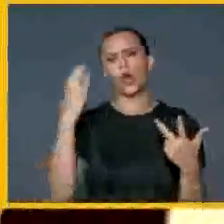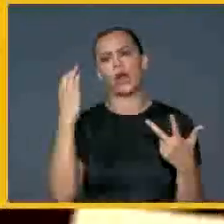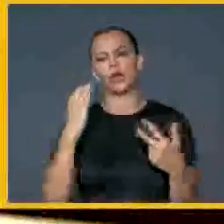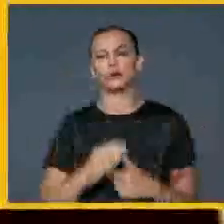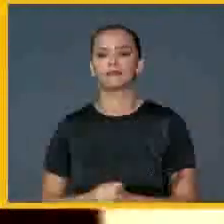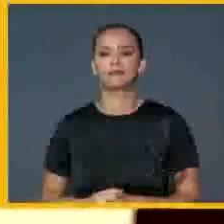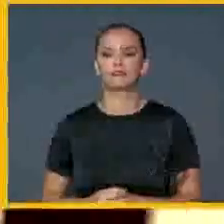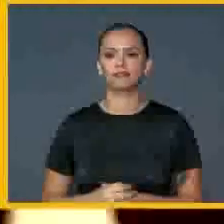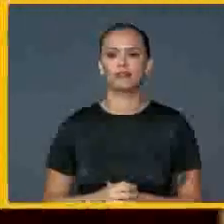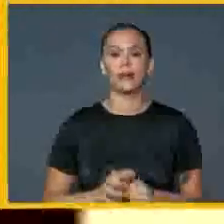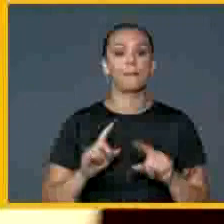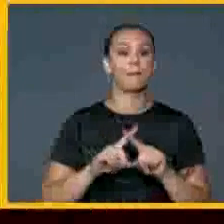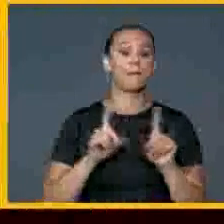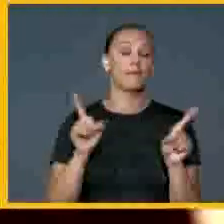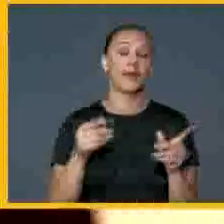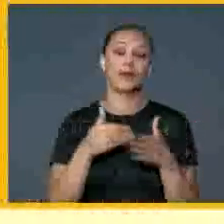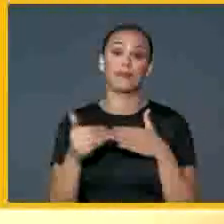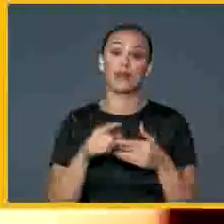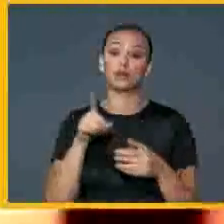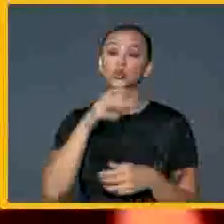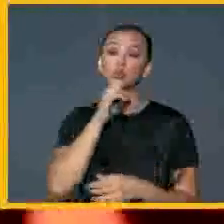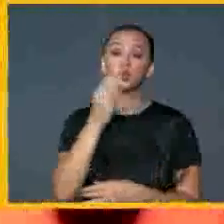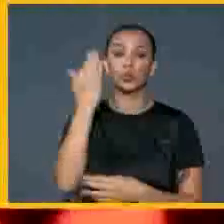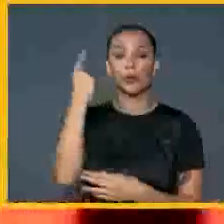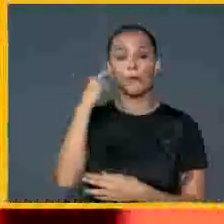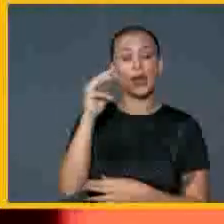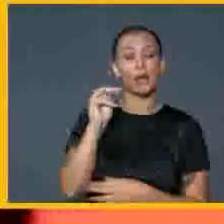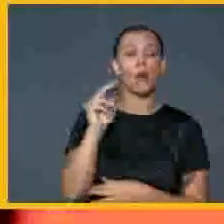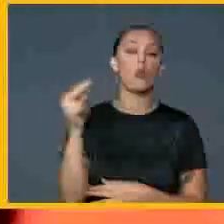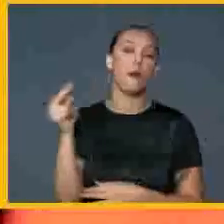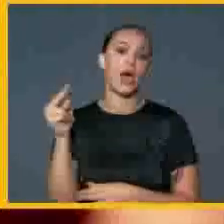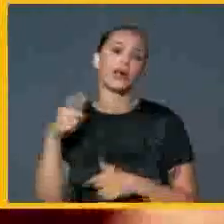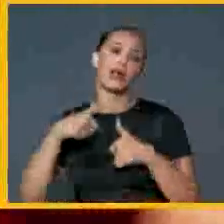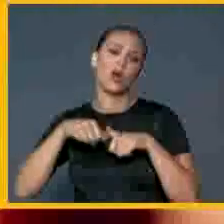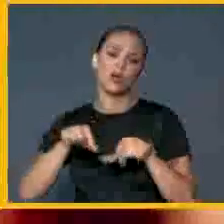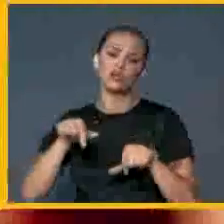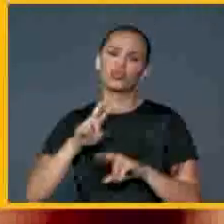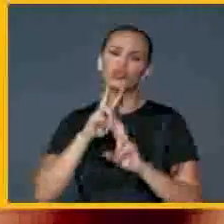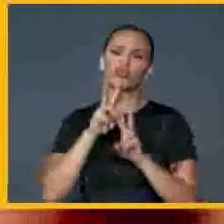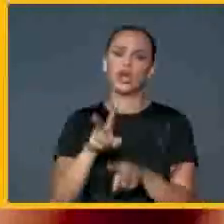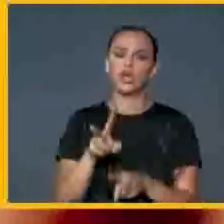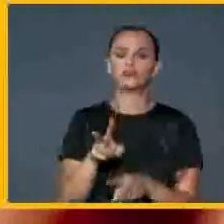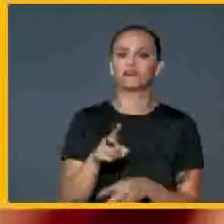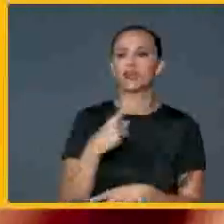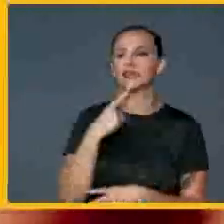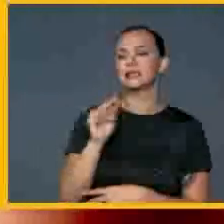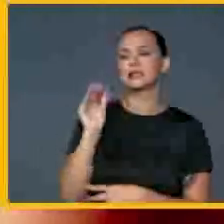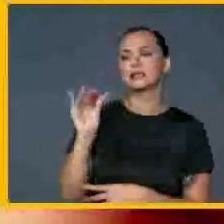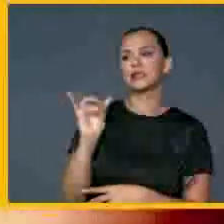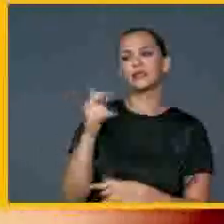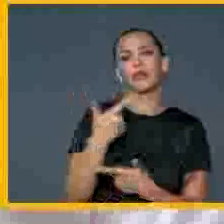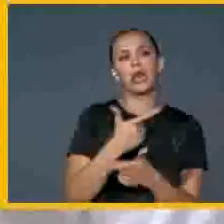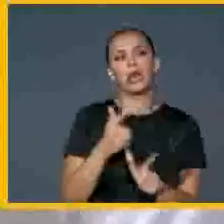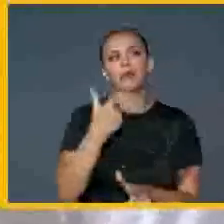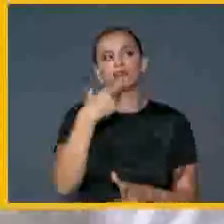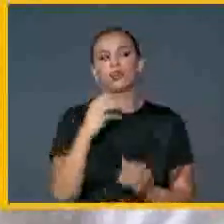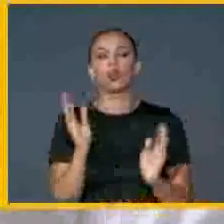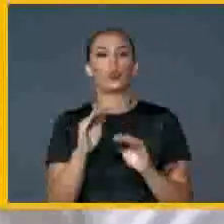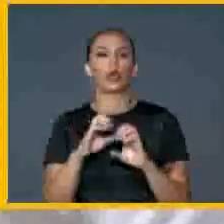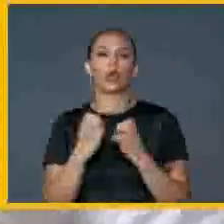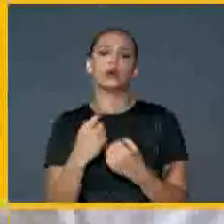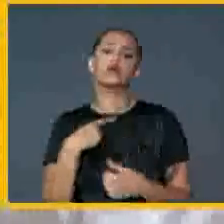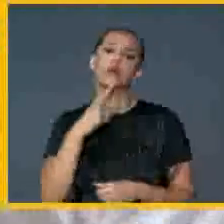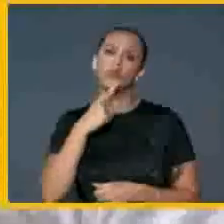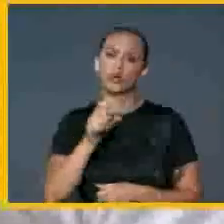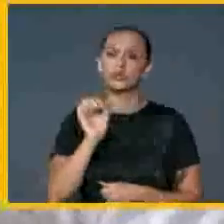Cartaginés. Sin embargo, pese a su pasado, para Michael Umaña, hoy su realidad le dicta que es agente libre. Te puedo decir de que